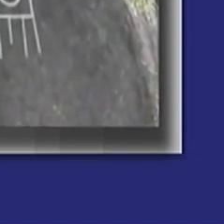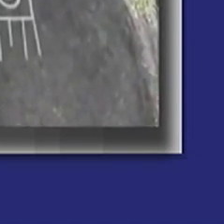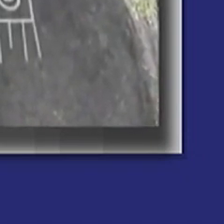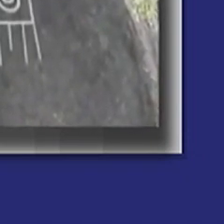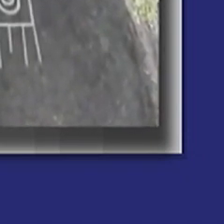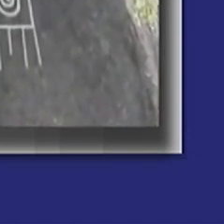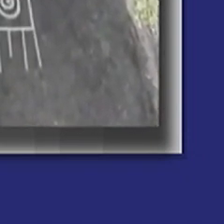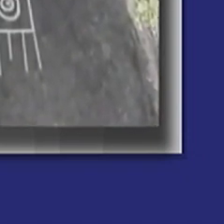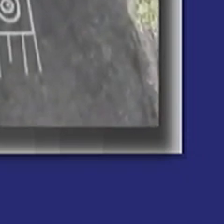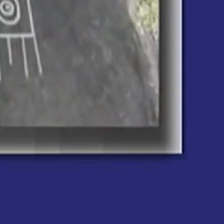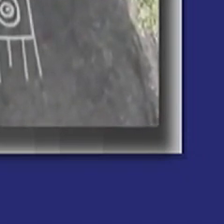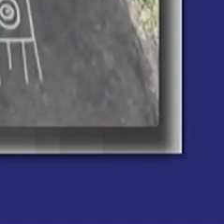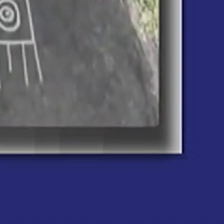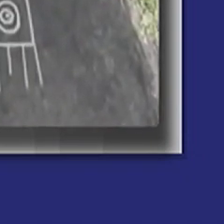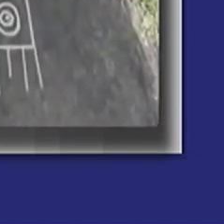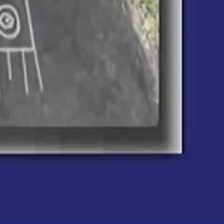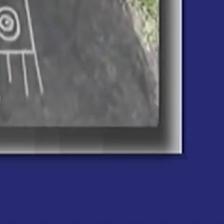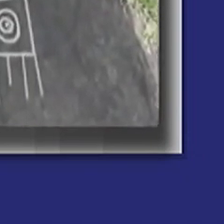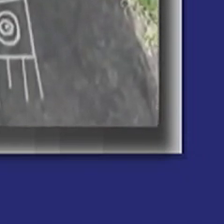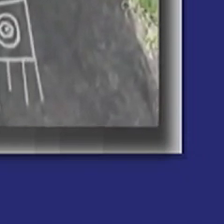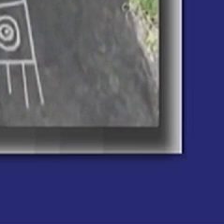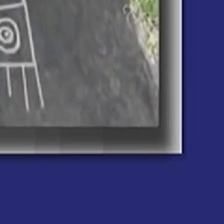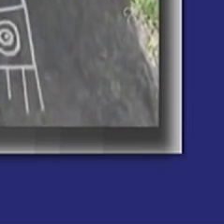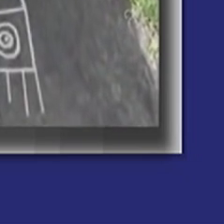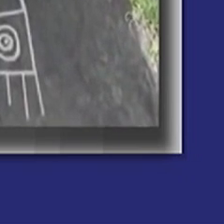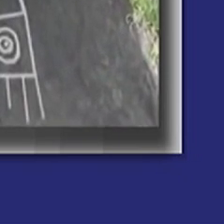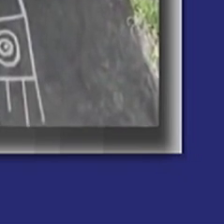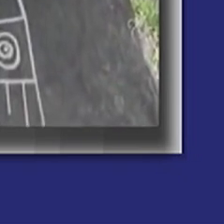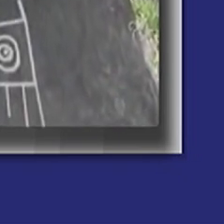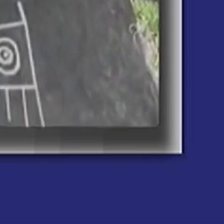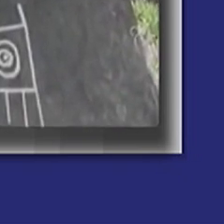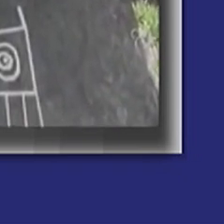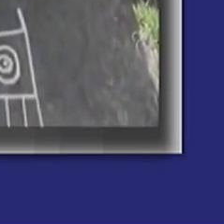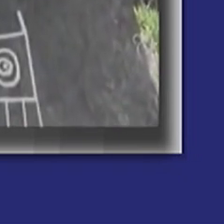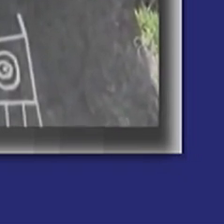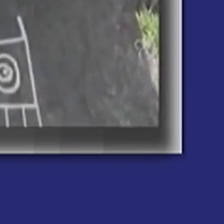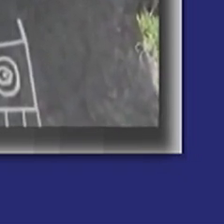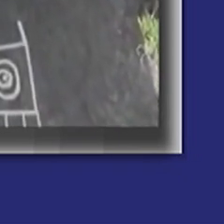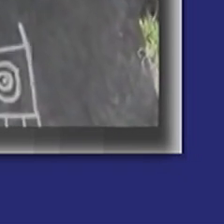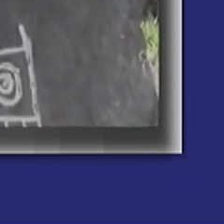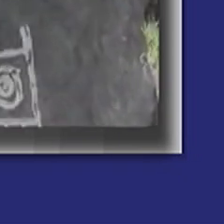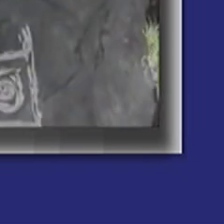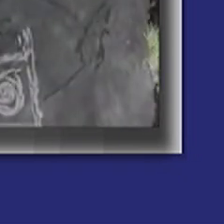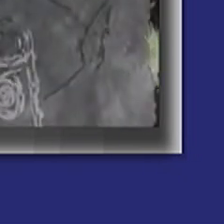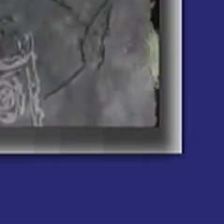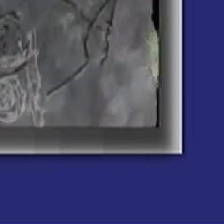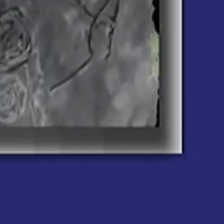de las redes sociales preconquistas en todo el norte de América del Sur.